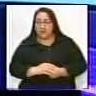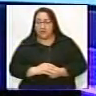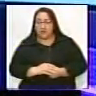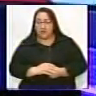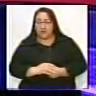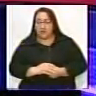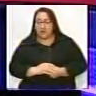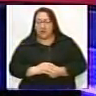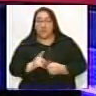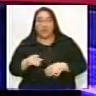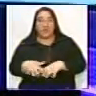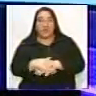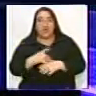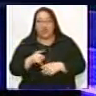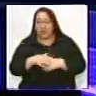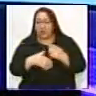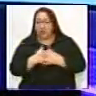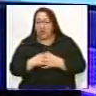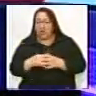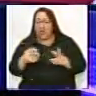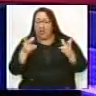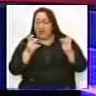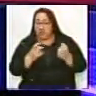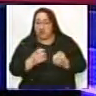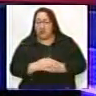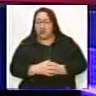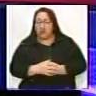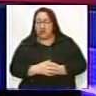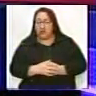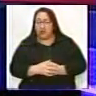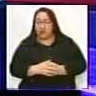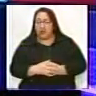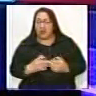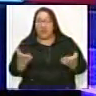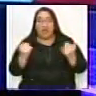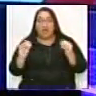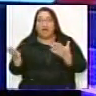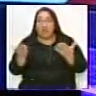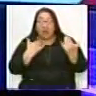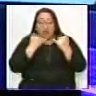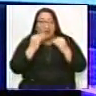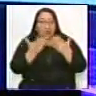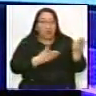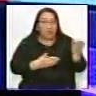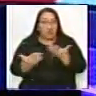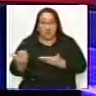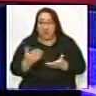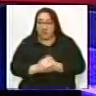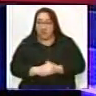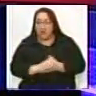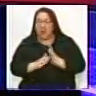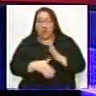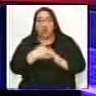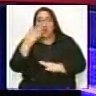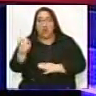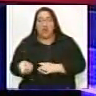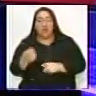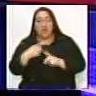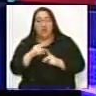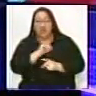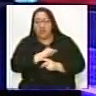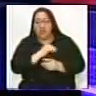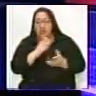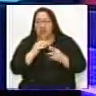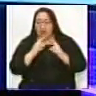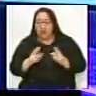ella ha realizado. O sea, ella los escucha, cruza información, ¿no? Luego va ante las instituciones, obtiene